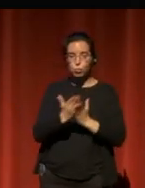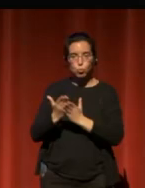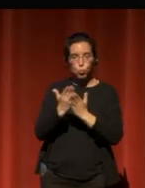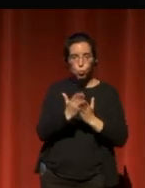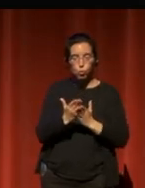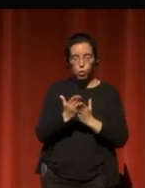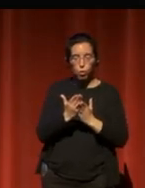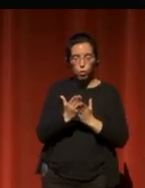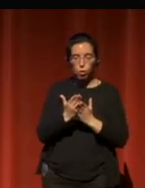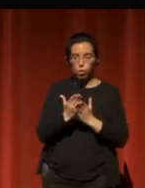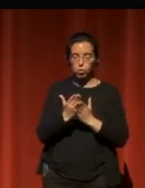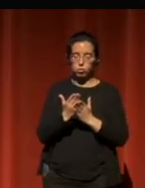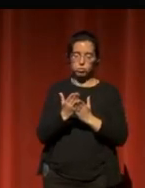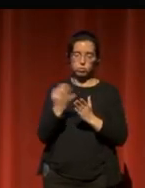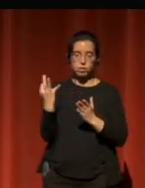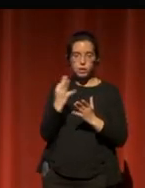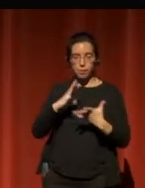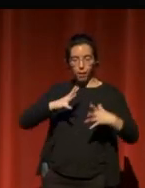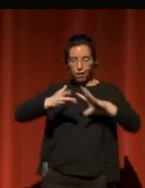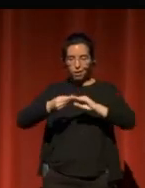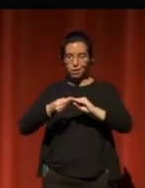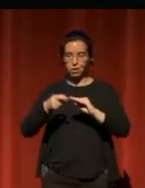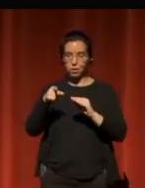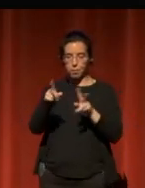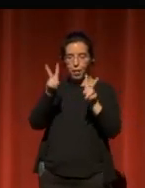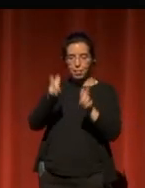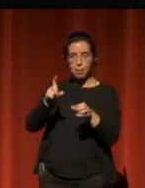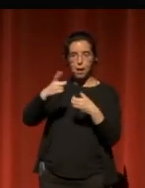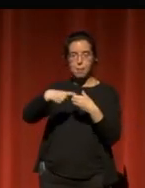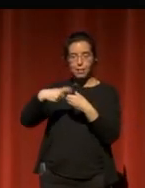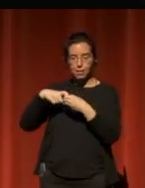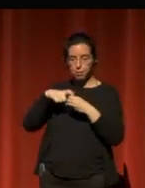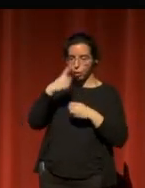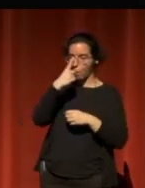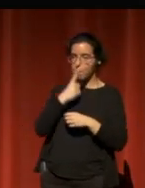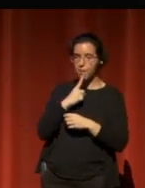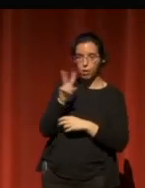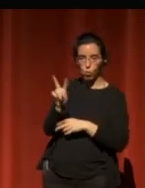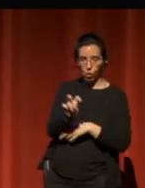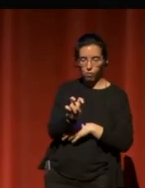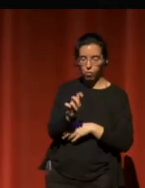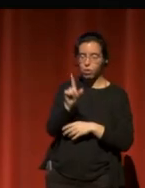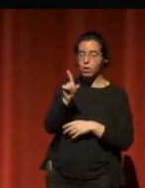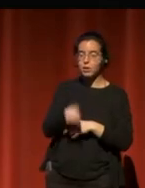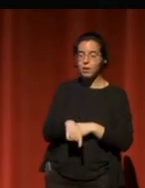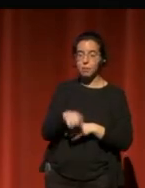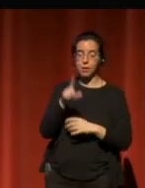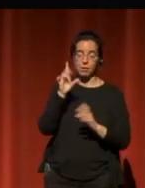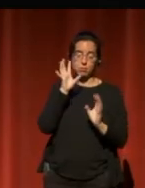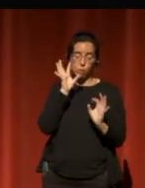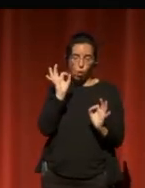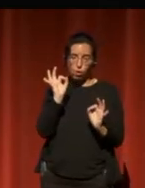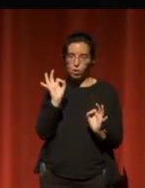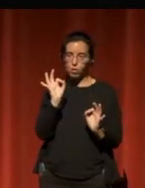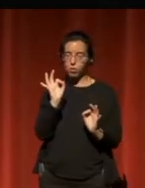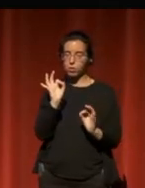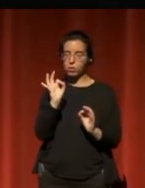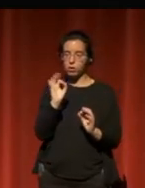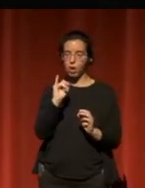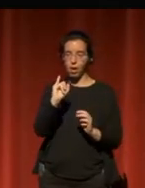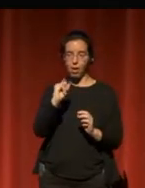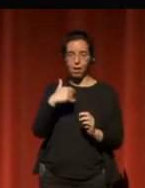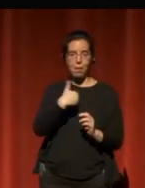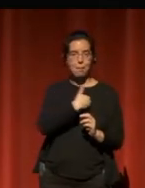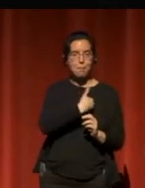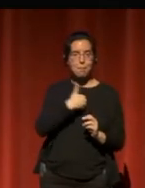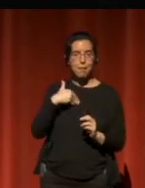unos planes de estudio específicos para el tema de la capacitación de nuevos perfiles. Y luego, evidentemente, está el papel